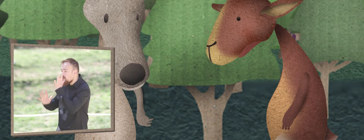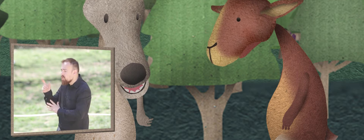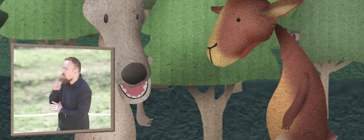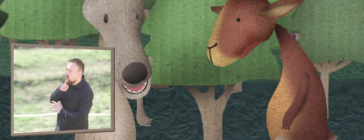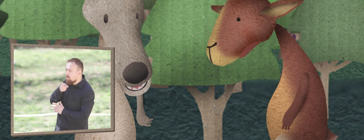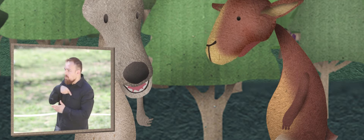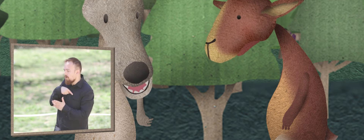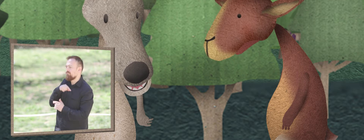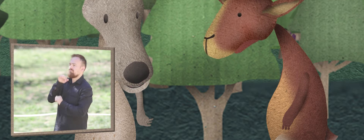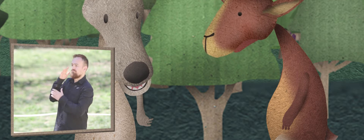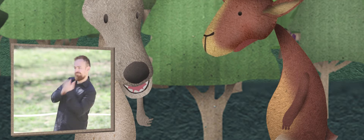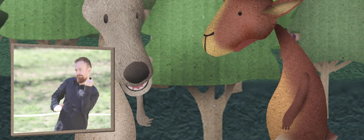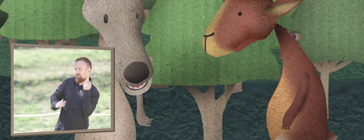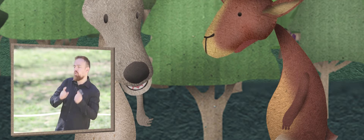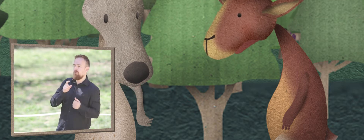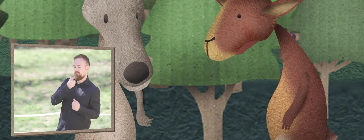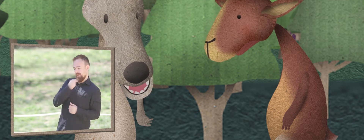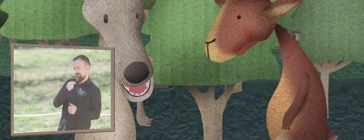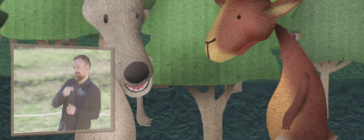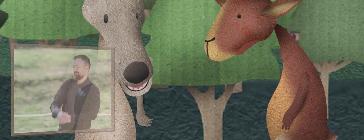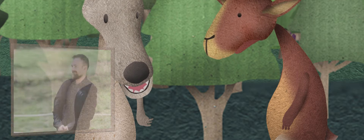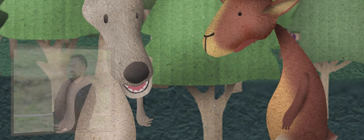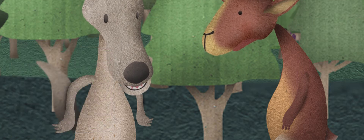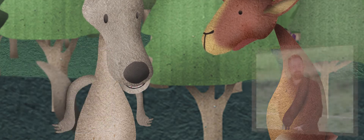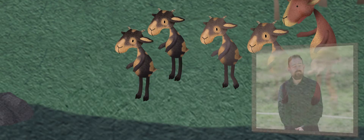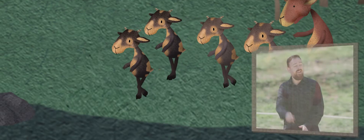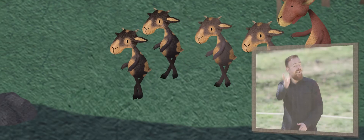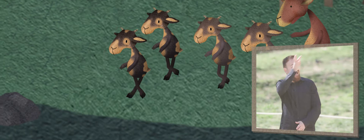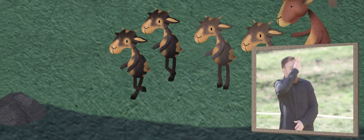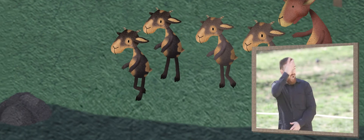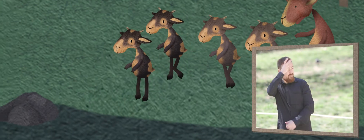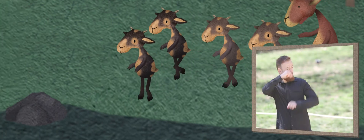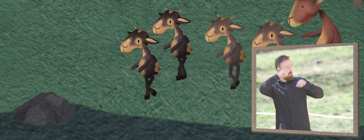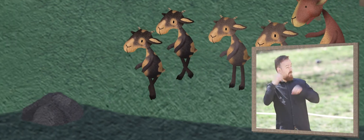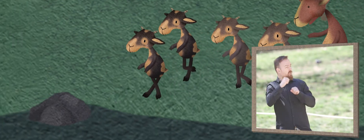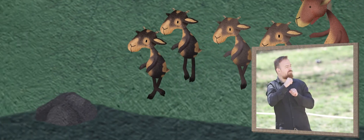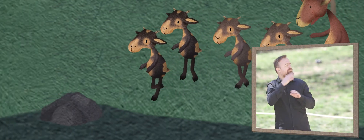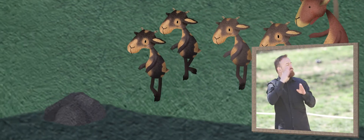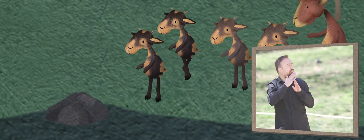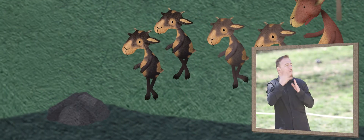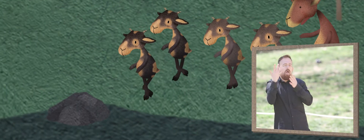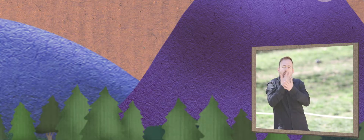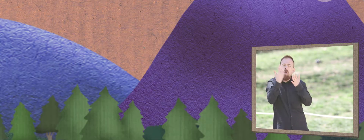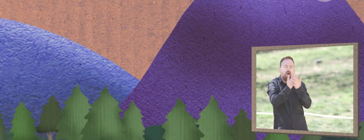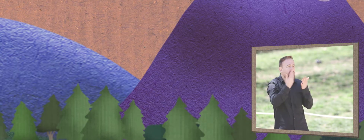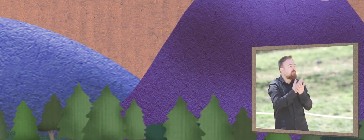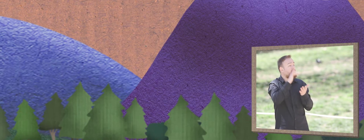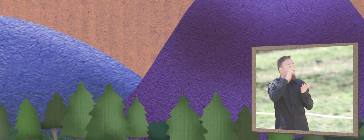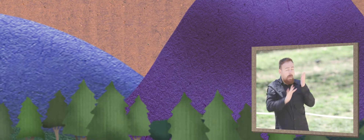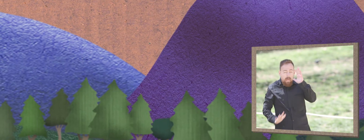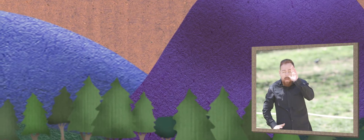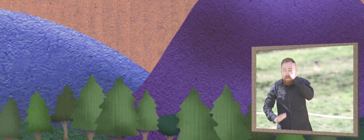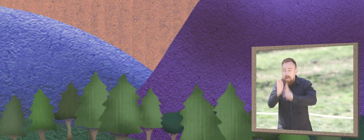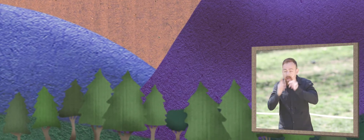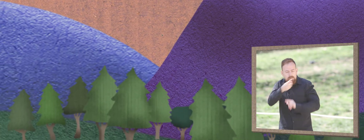fuego por el territorio y será más fácil escapar de él. Las cabras más mayores siempre nos decían que